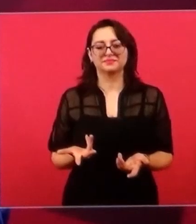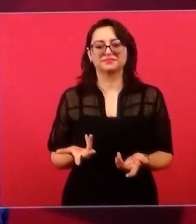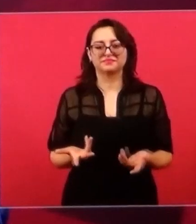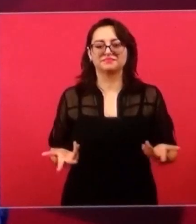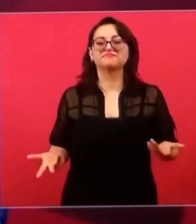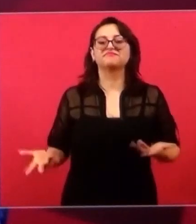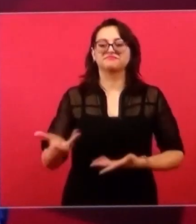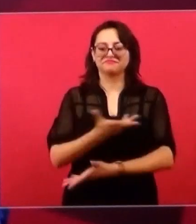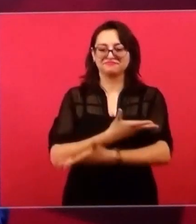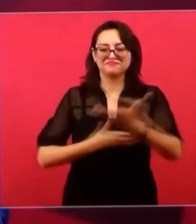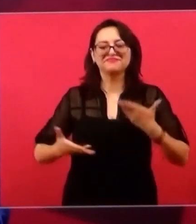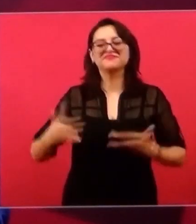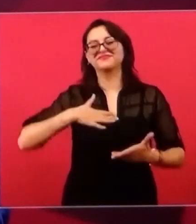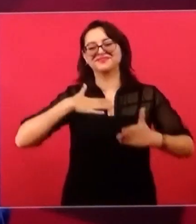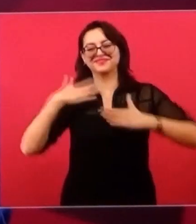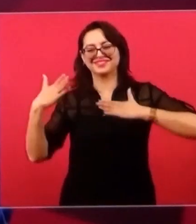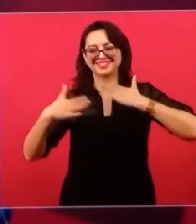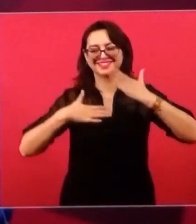estamos bien y de buenas.